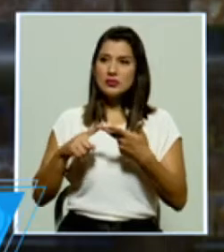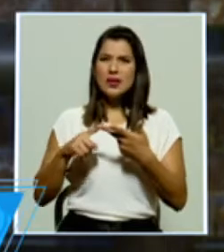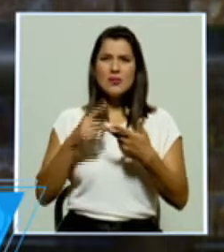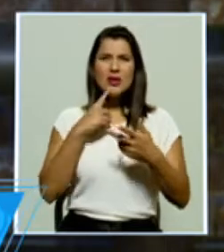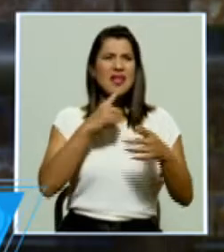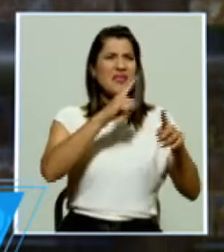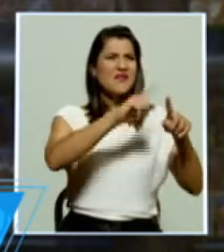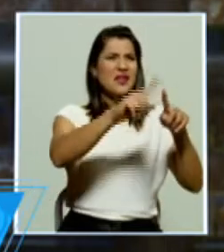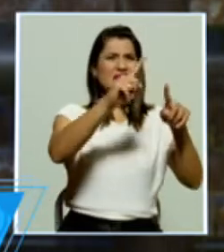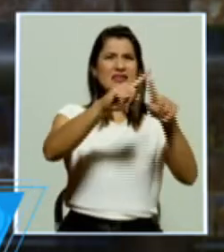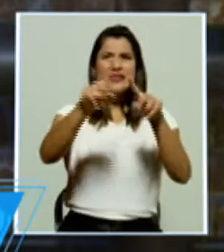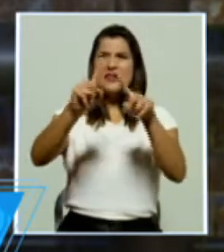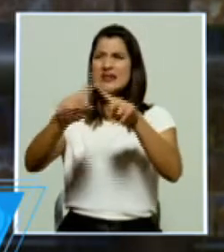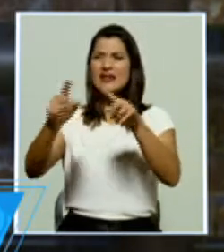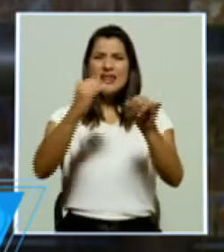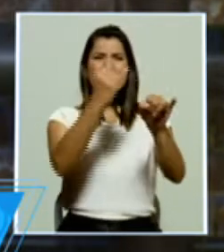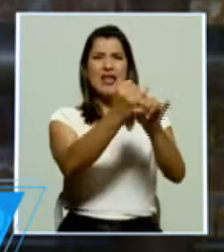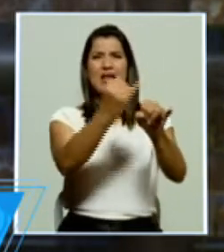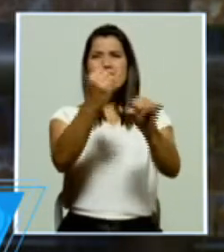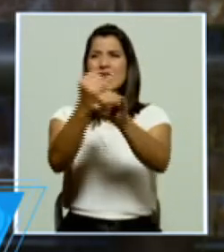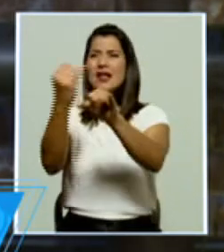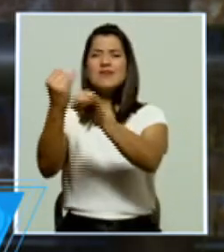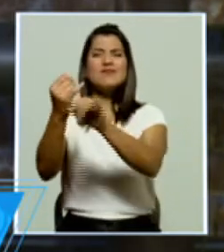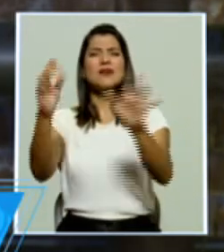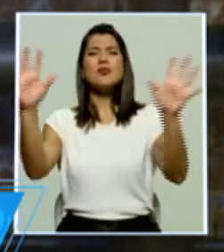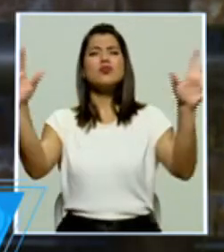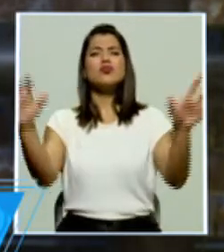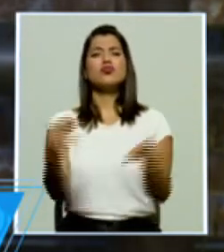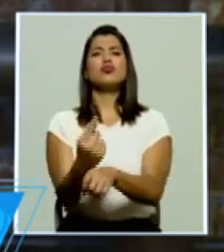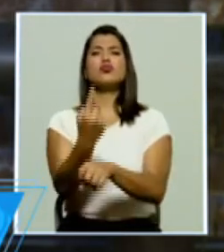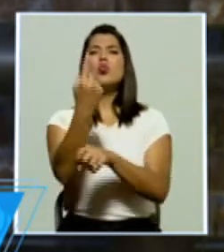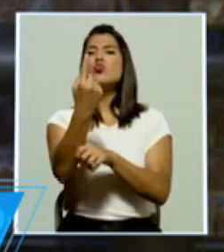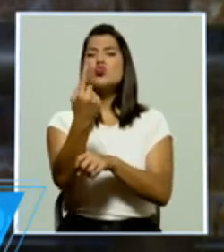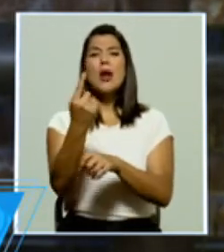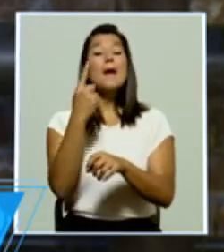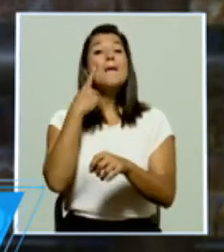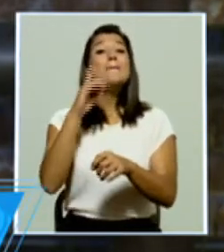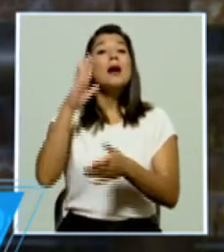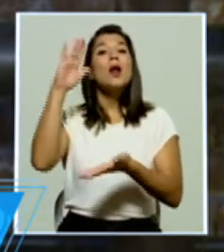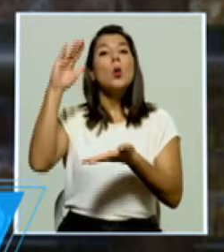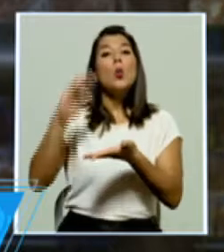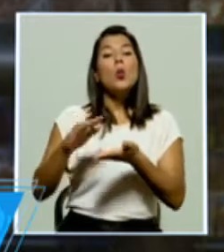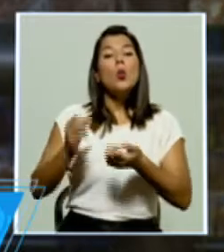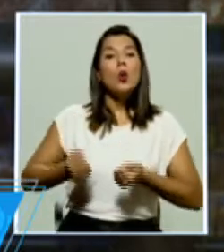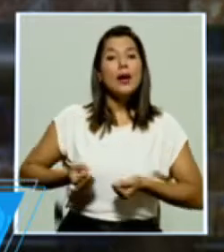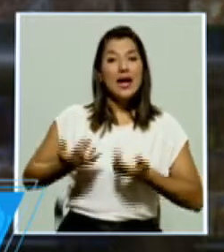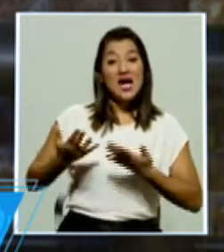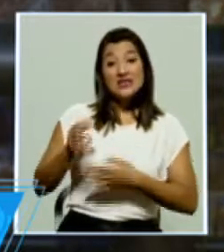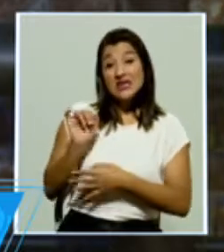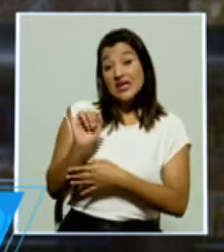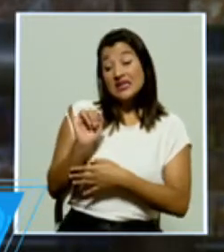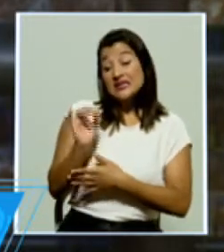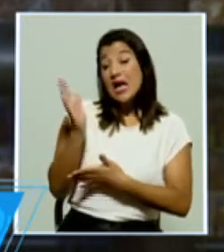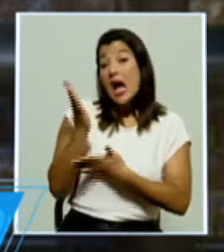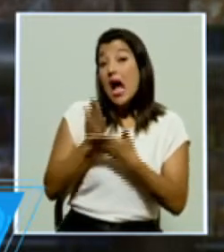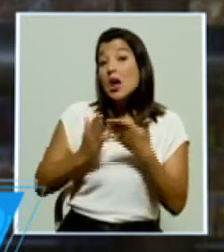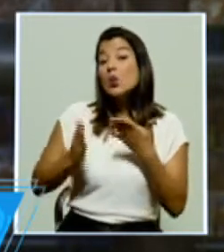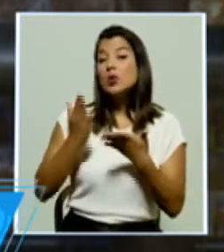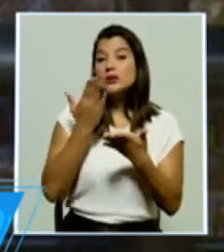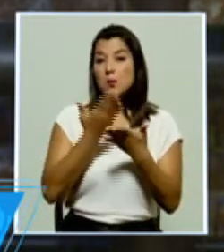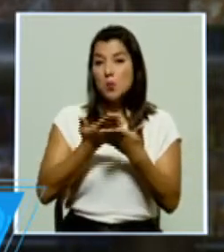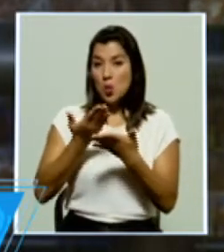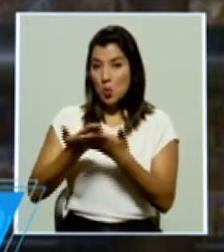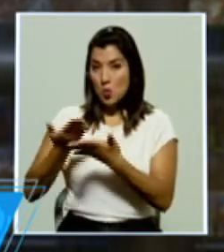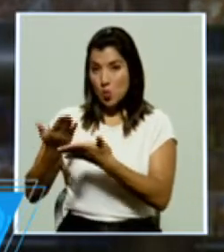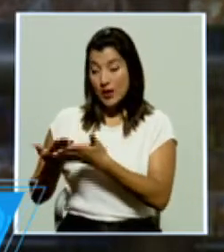sola superintendencia con gerencias para que no le trasladen también los costos. Estos son algunas cuestiones